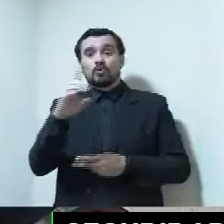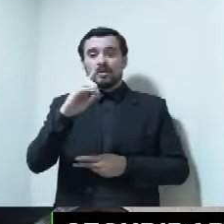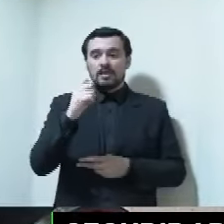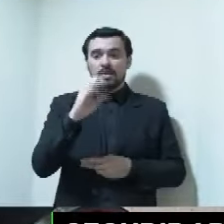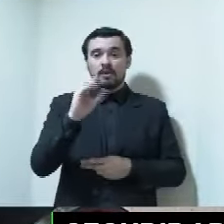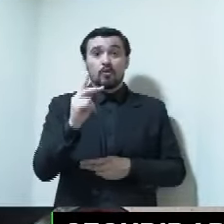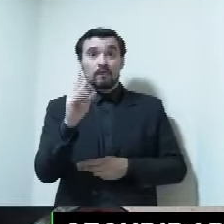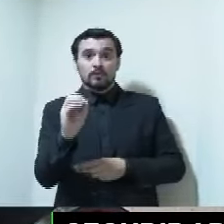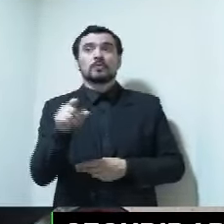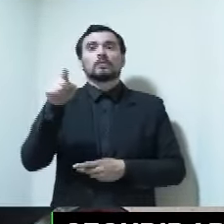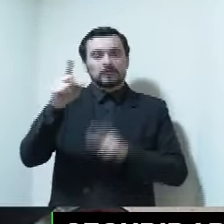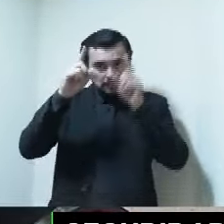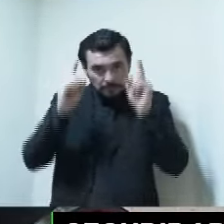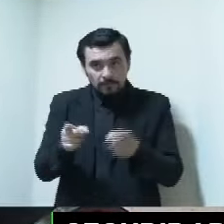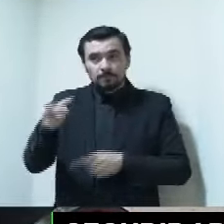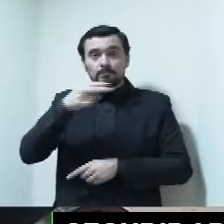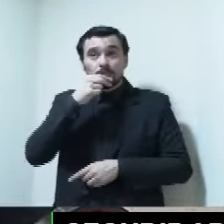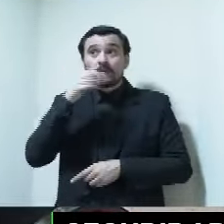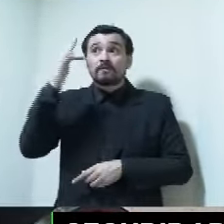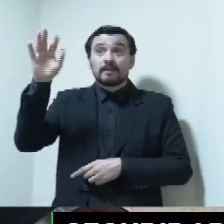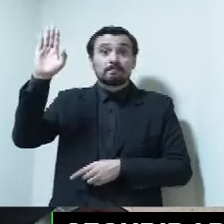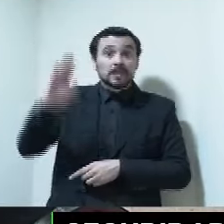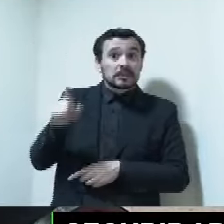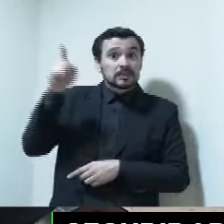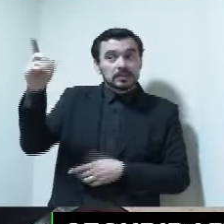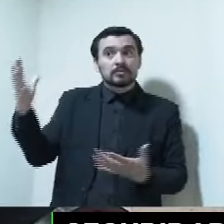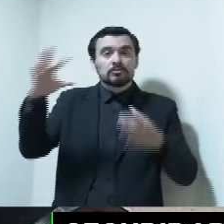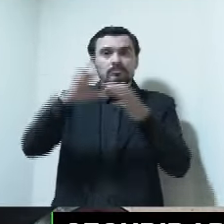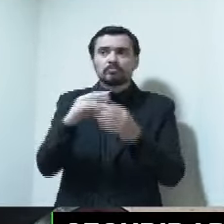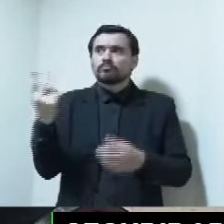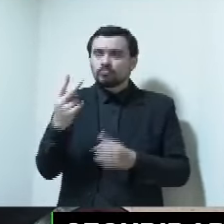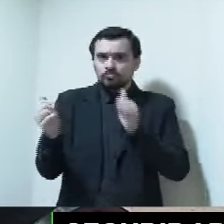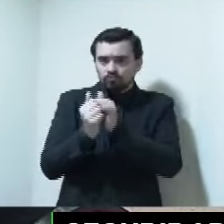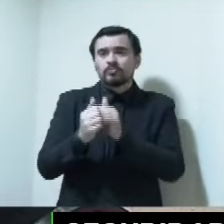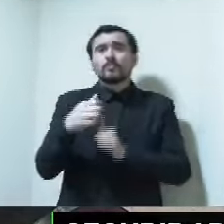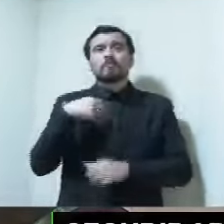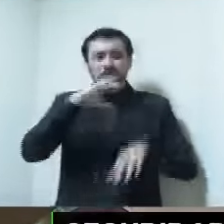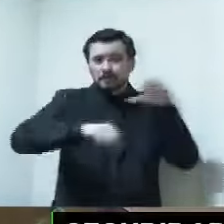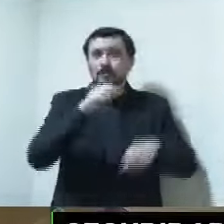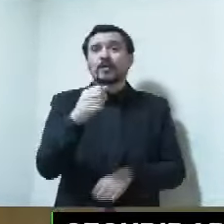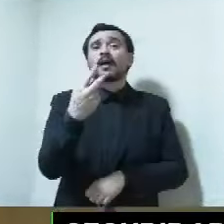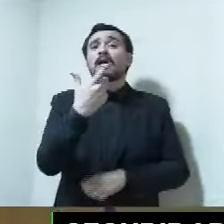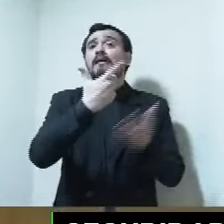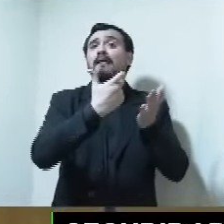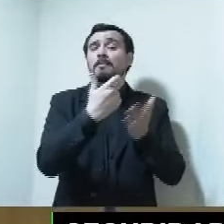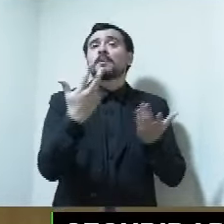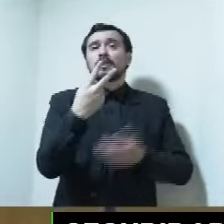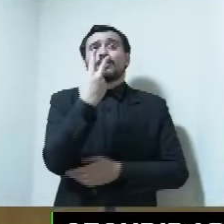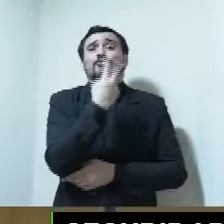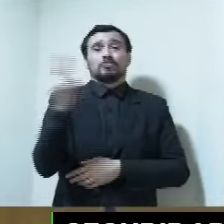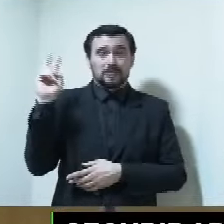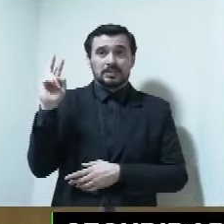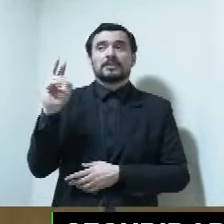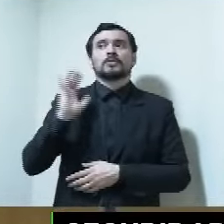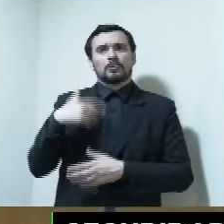el Ministerio Público, la Policía Federal del Brasil, en el cual incautamos más de 2.000 armas. Con el operativo Ignis dimos